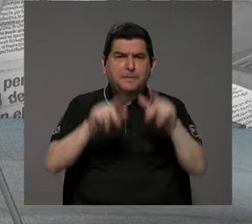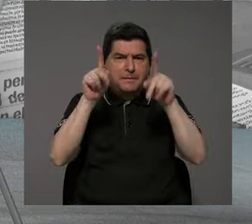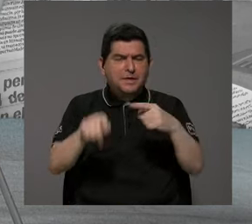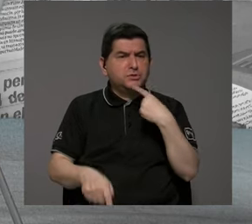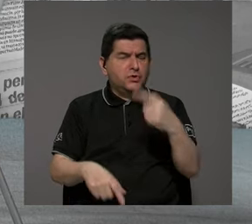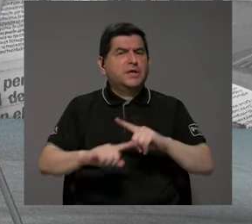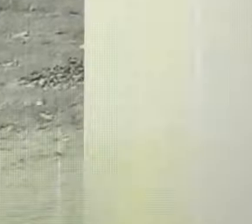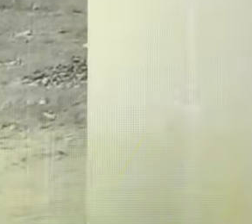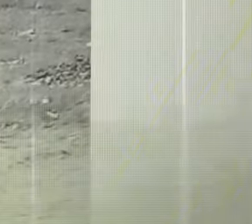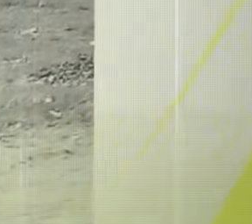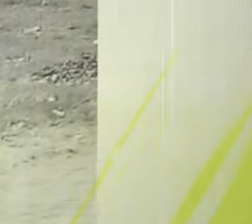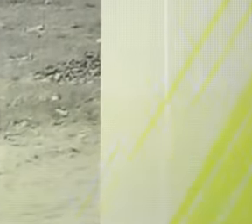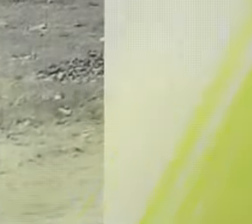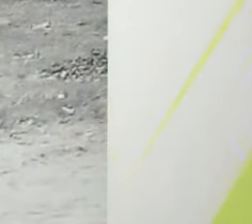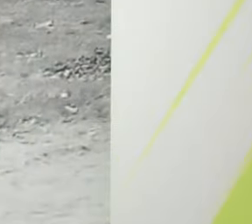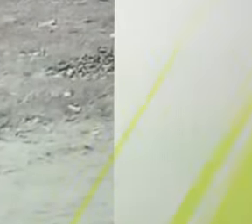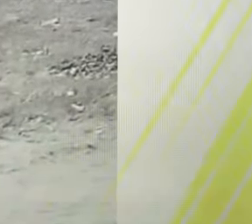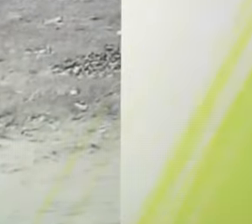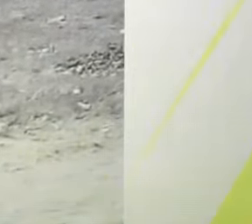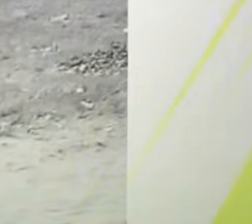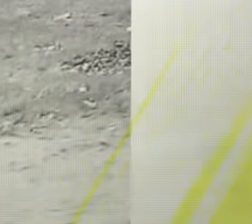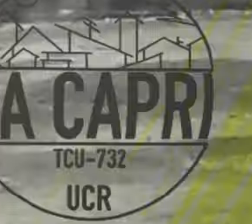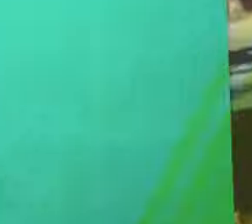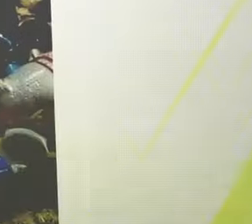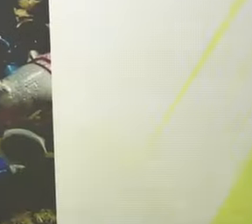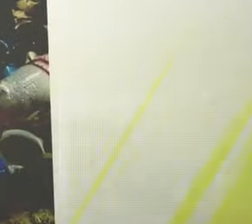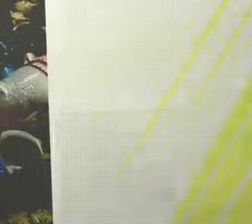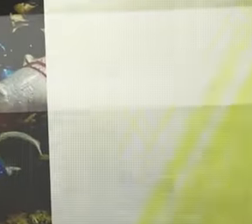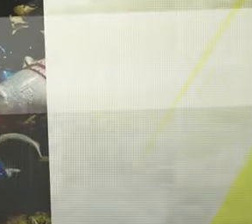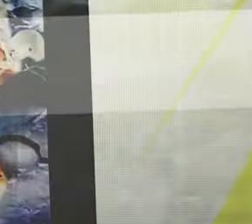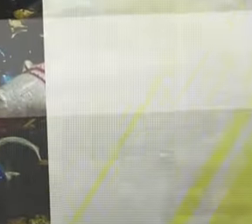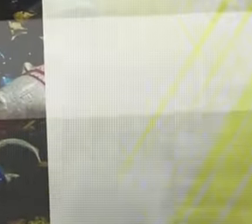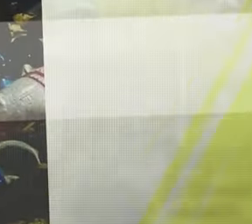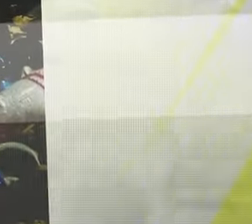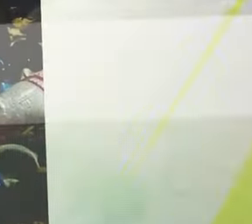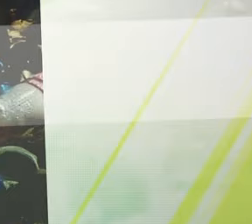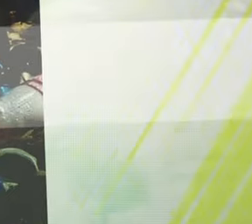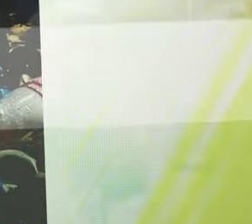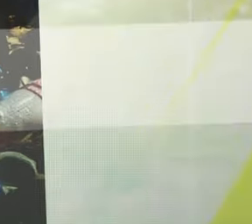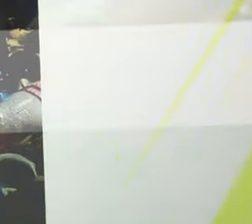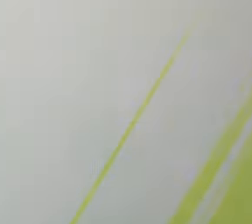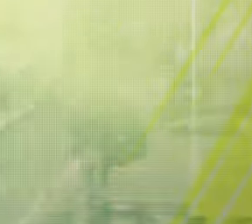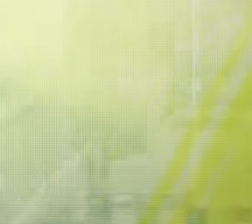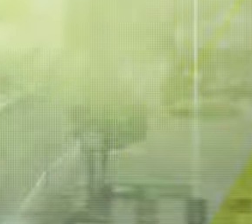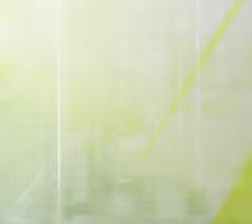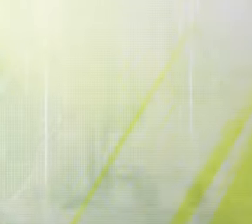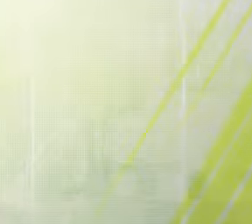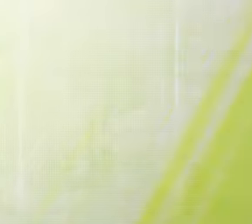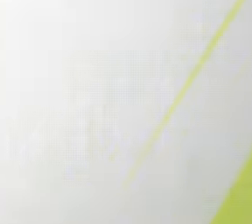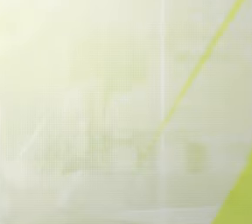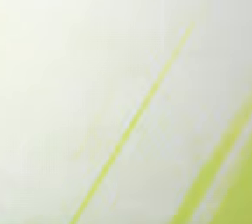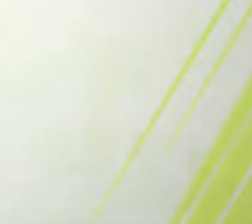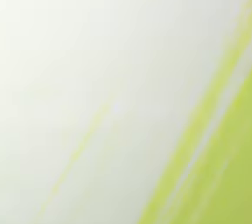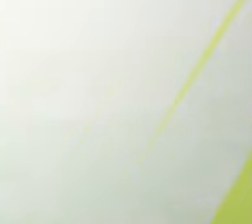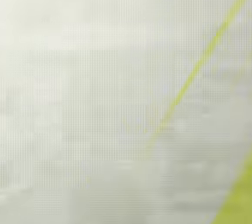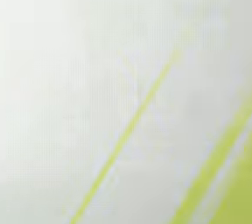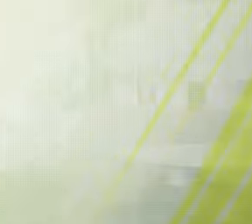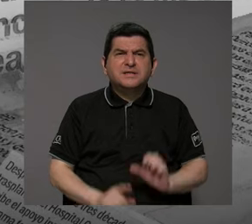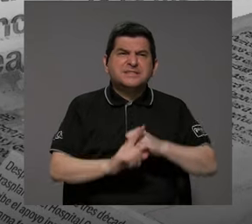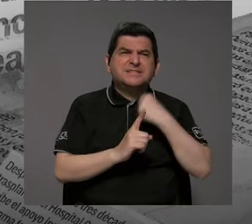dijo muchas cosas verdad por ejemplo eh que cosas que no necesariamente pueden estar eh ser causados